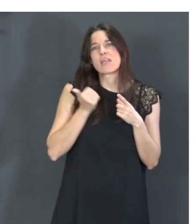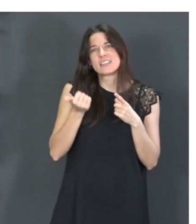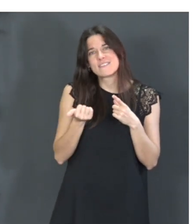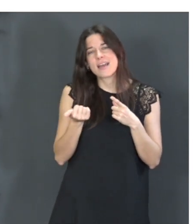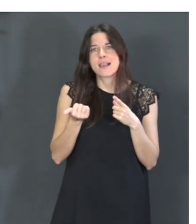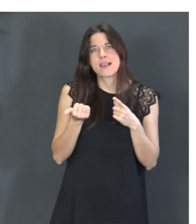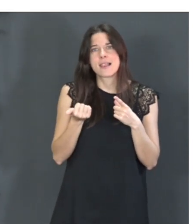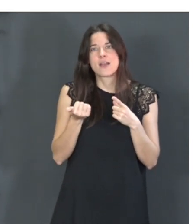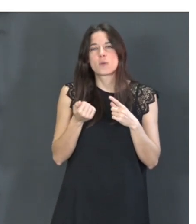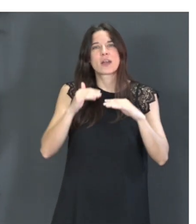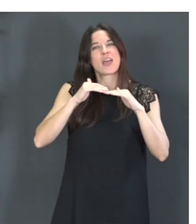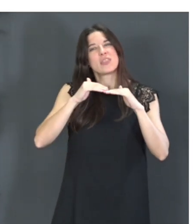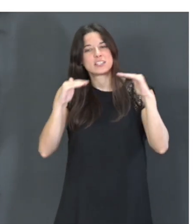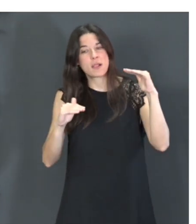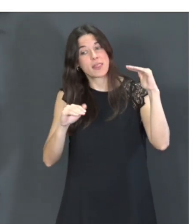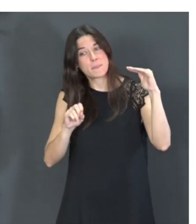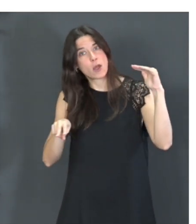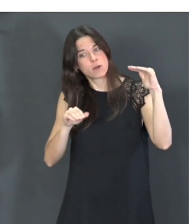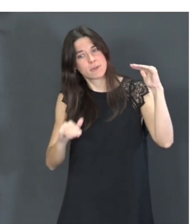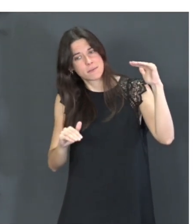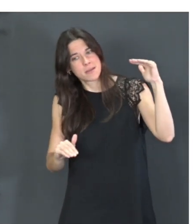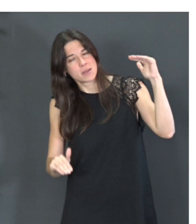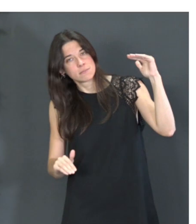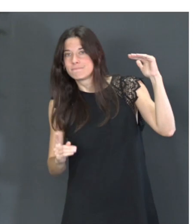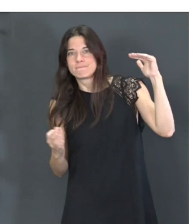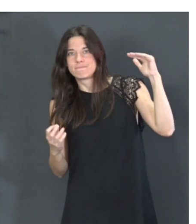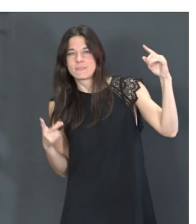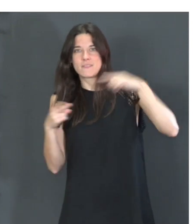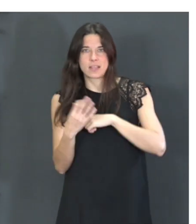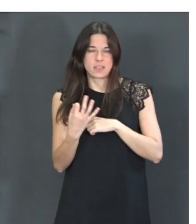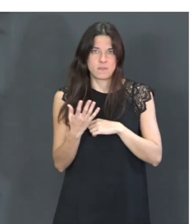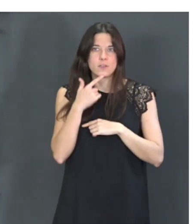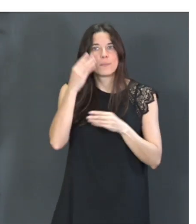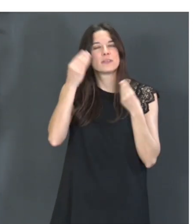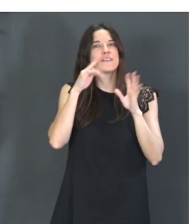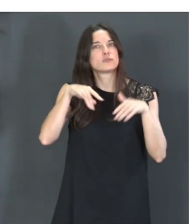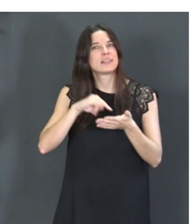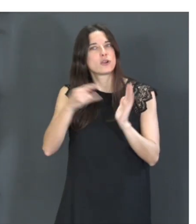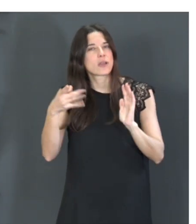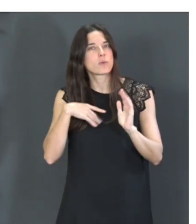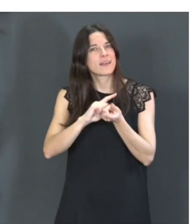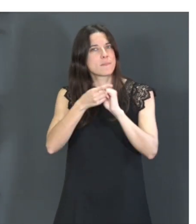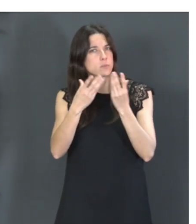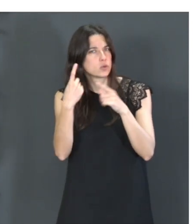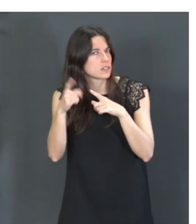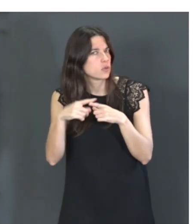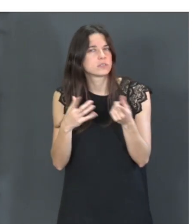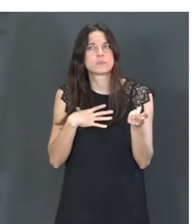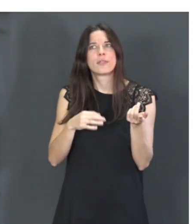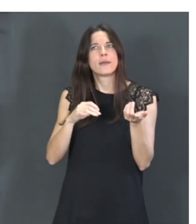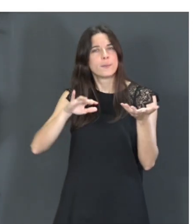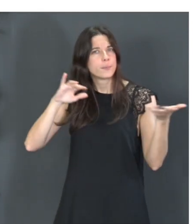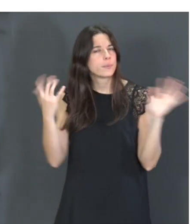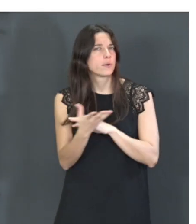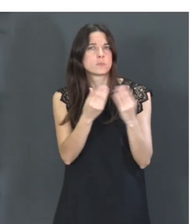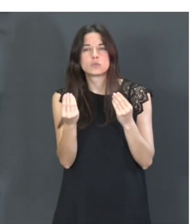no genere más desigualdades. Creo que es una tecnología que va a ser muy disruptiva, que va a cambiar muchas cosas. Y tenemos